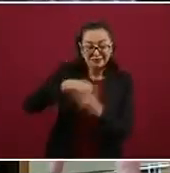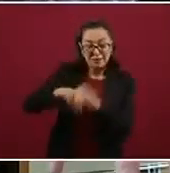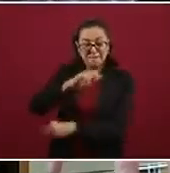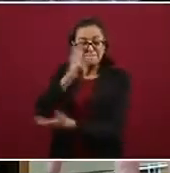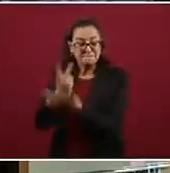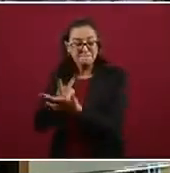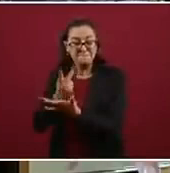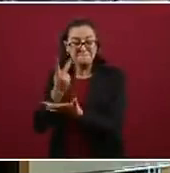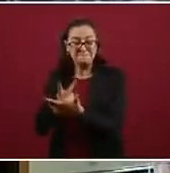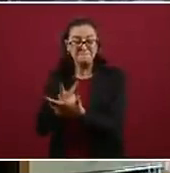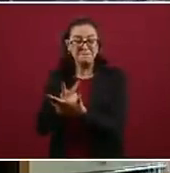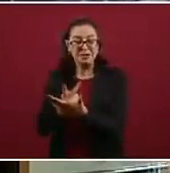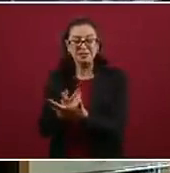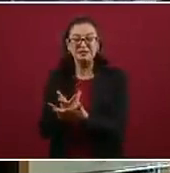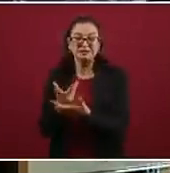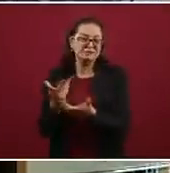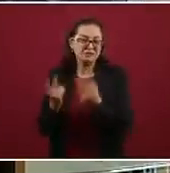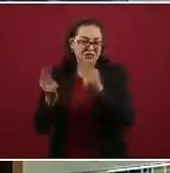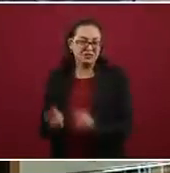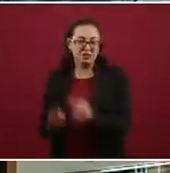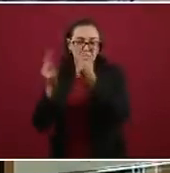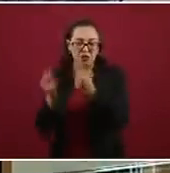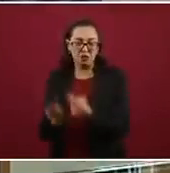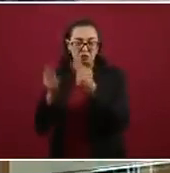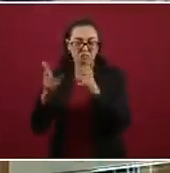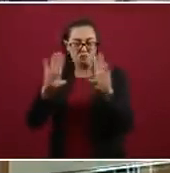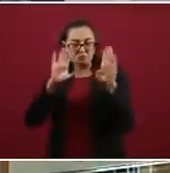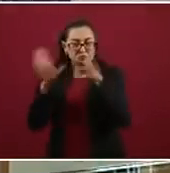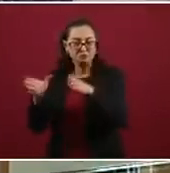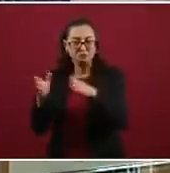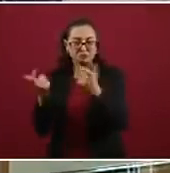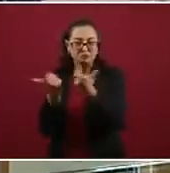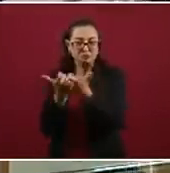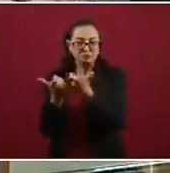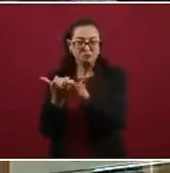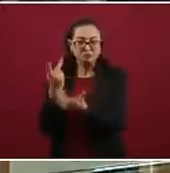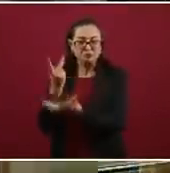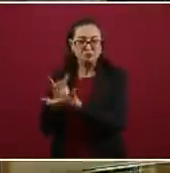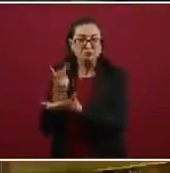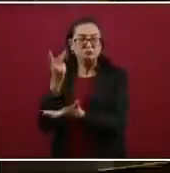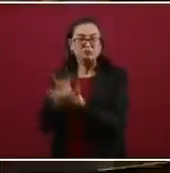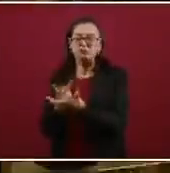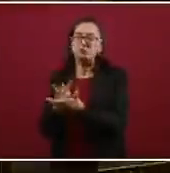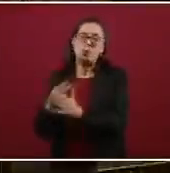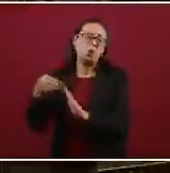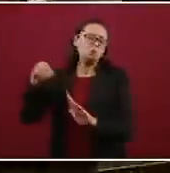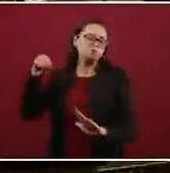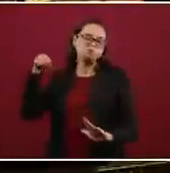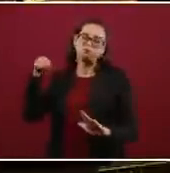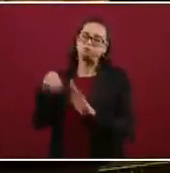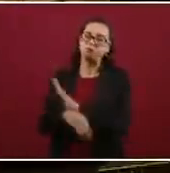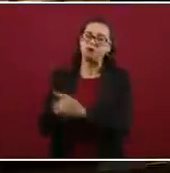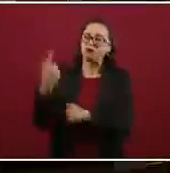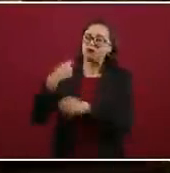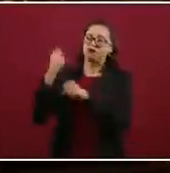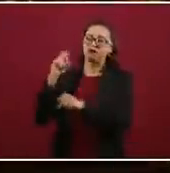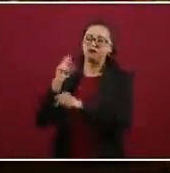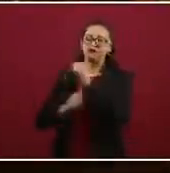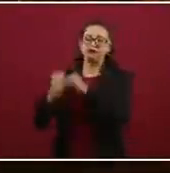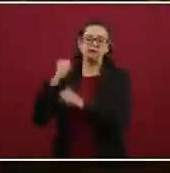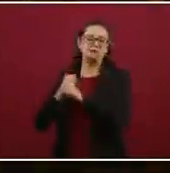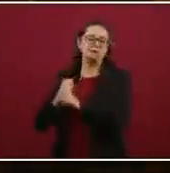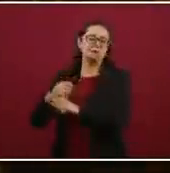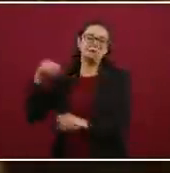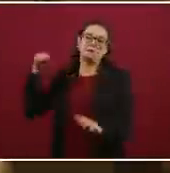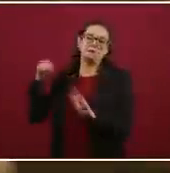plata, la economía mercantilista basada en la riqueza de la plata, se había hundido ya 20 años atrás y está en una crisis